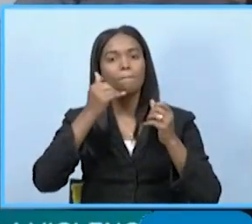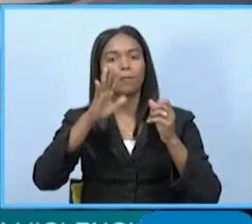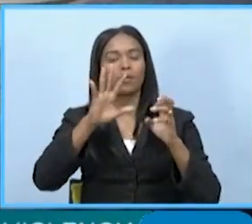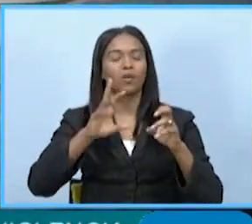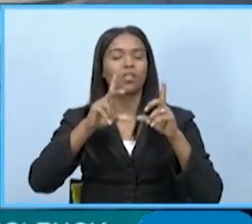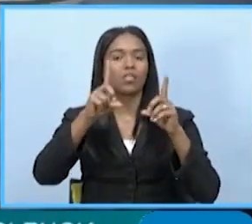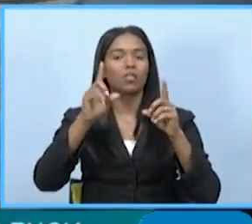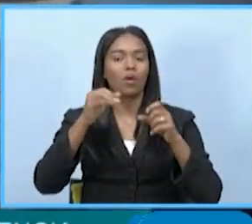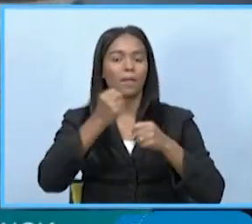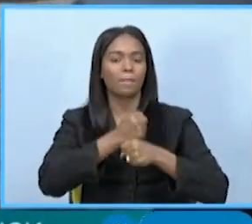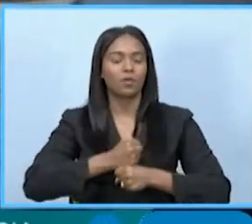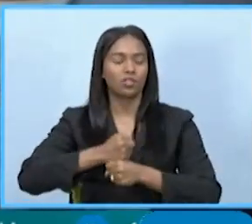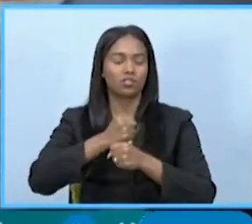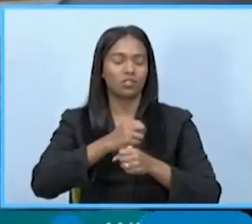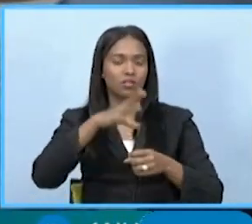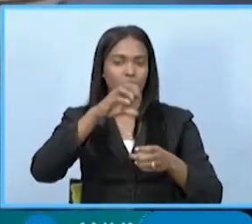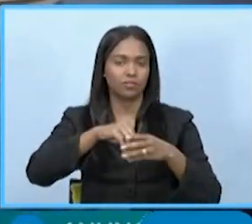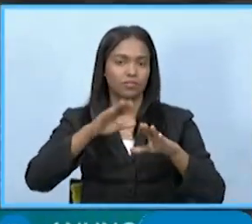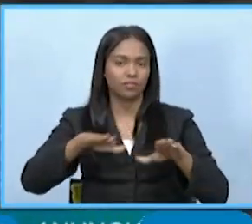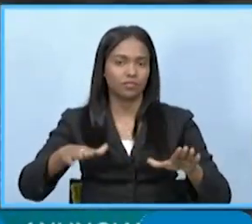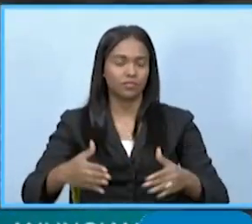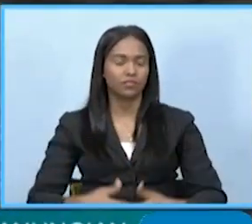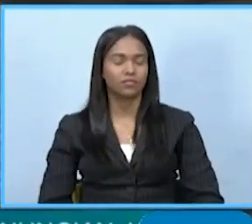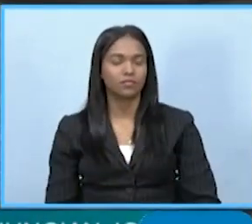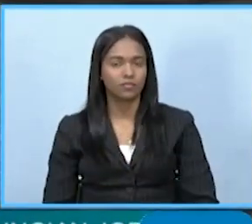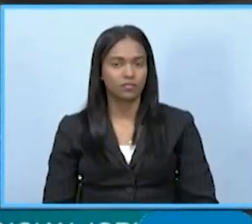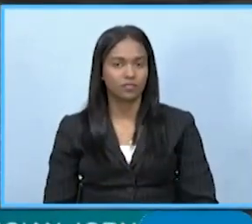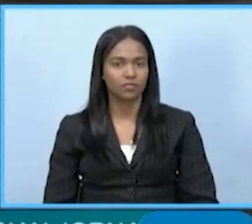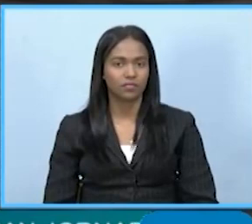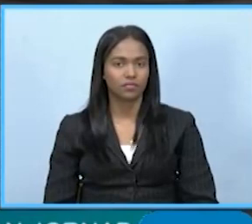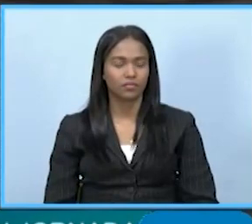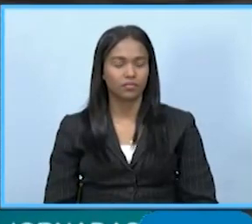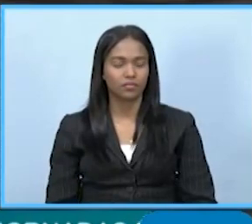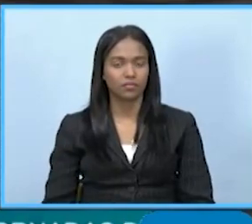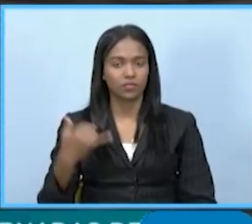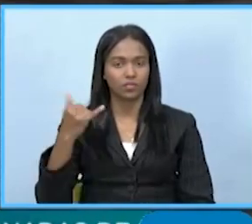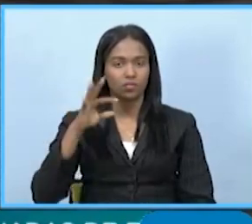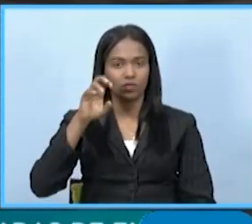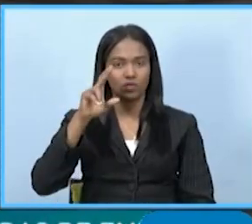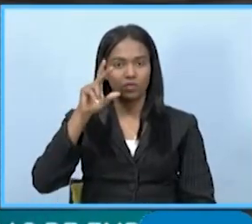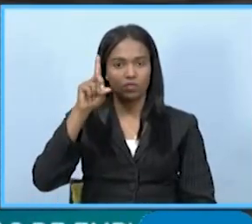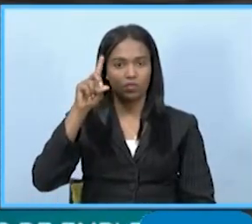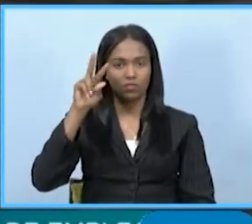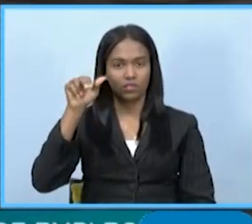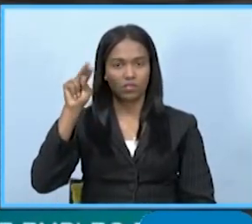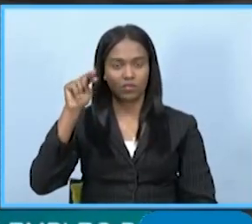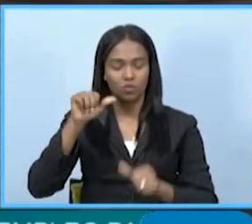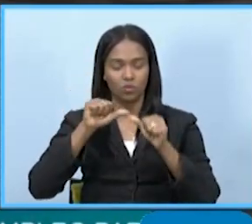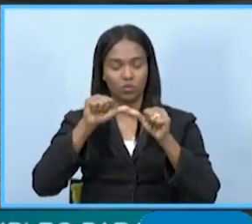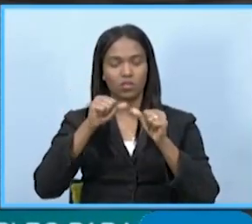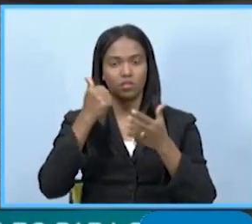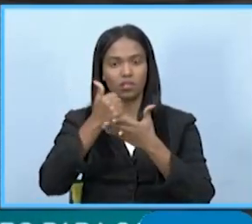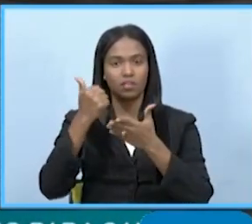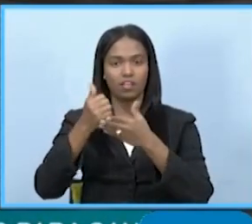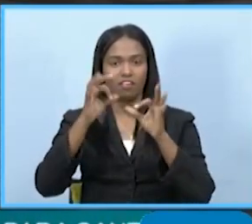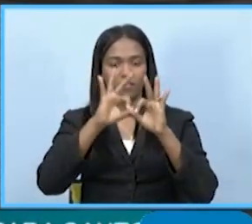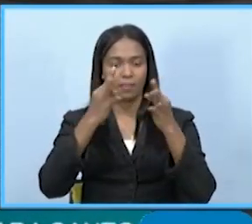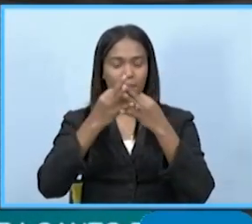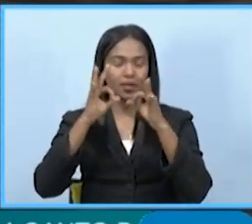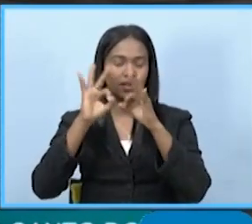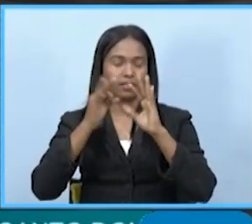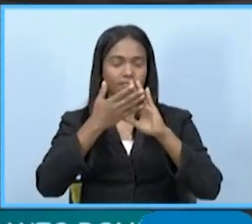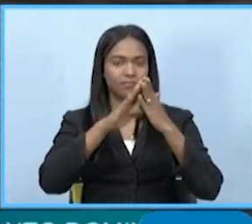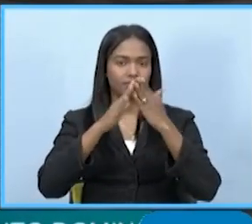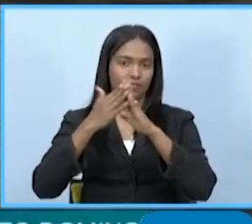educación y protección integral. Hoy, World Vision continúa cambiando la vida de miles de familias en todo el territorio